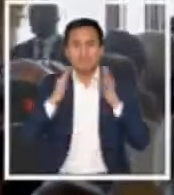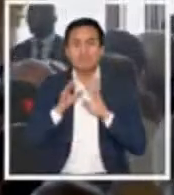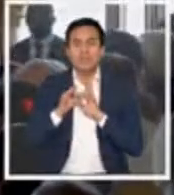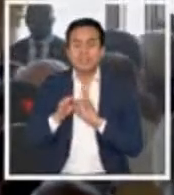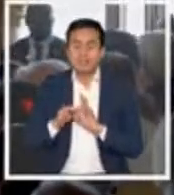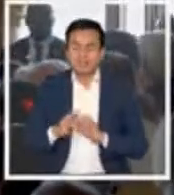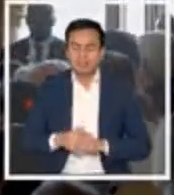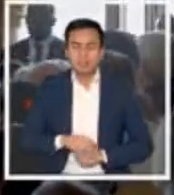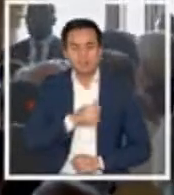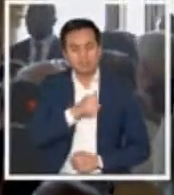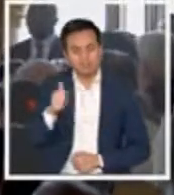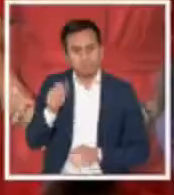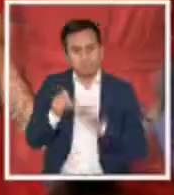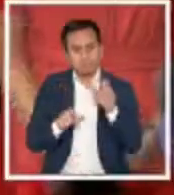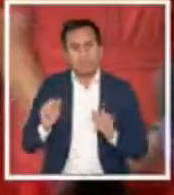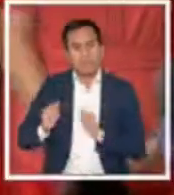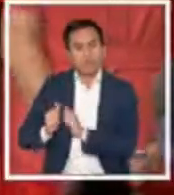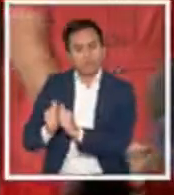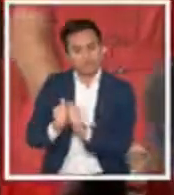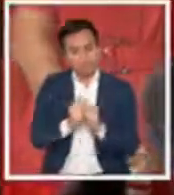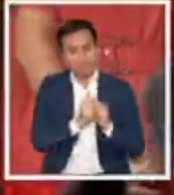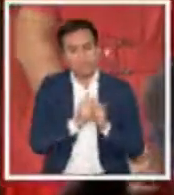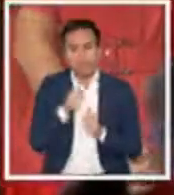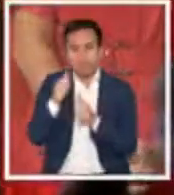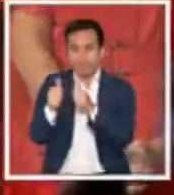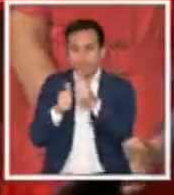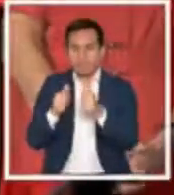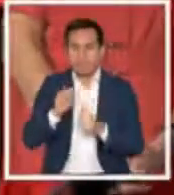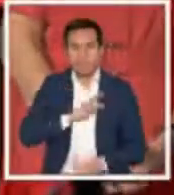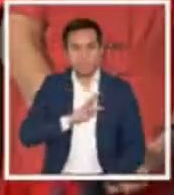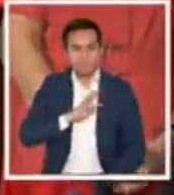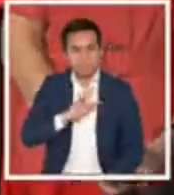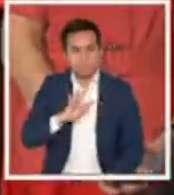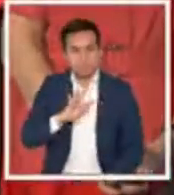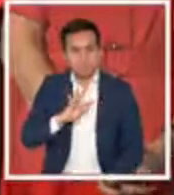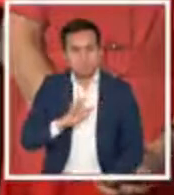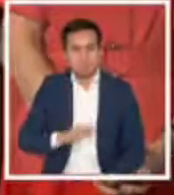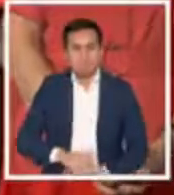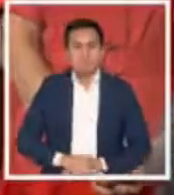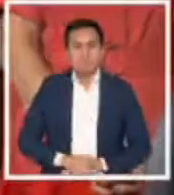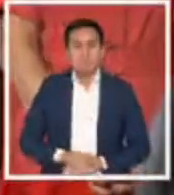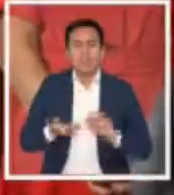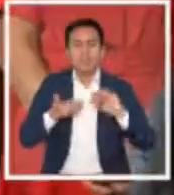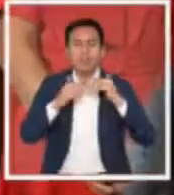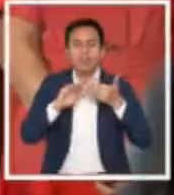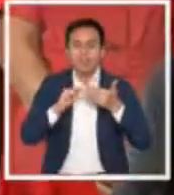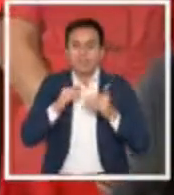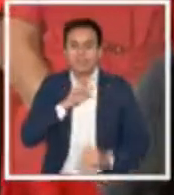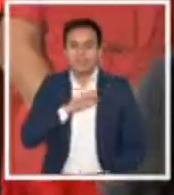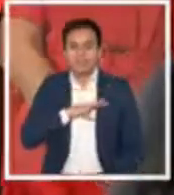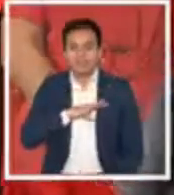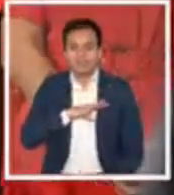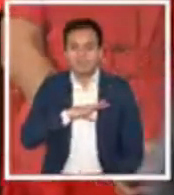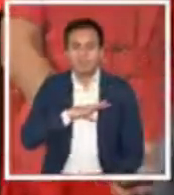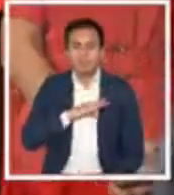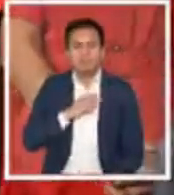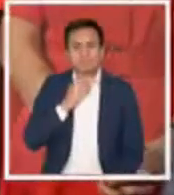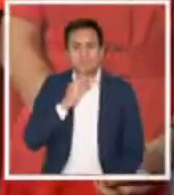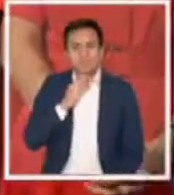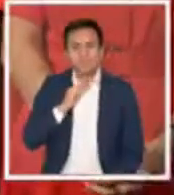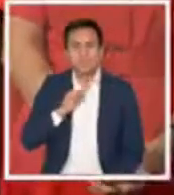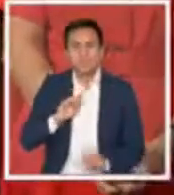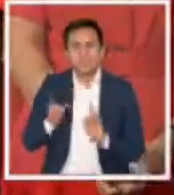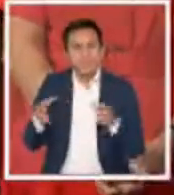Muchísimas gracias a todos quienes nos acompañan, a las autoridades francesas, a la comunidad chilena, a